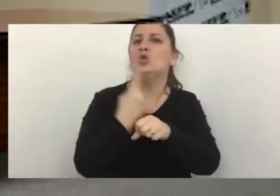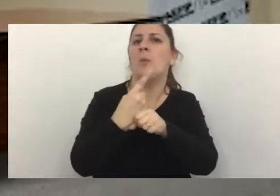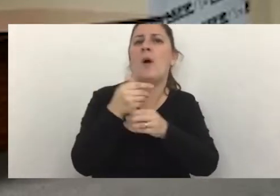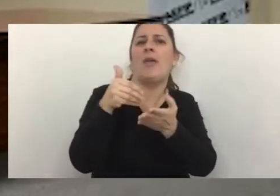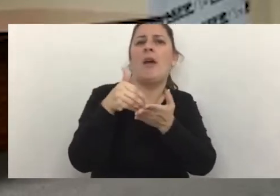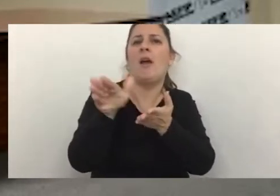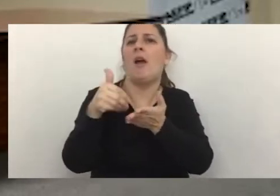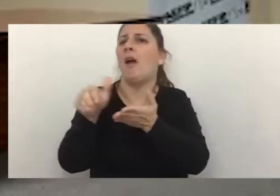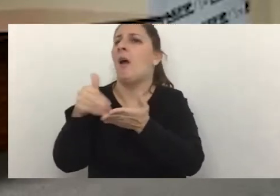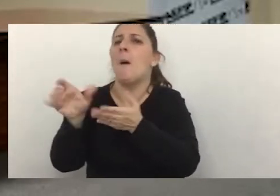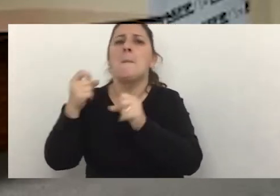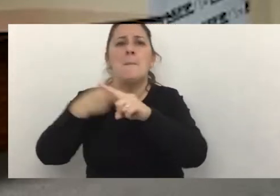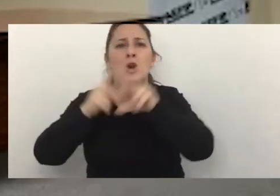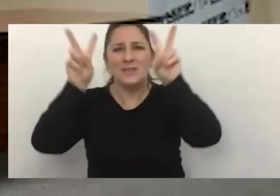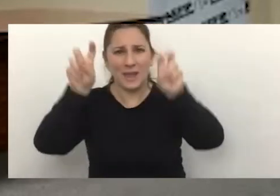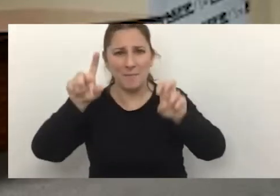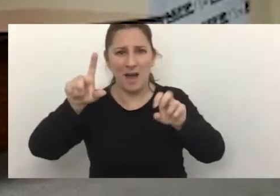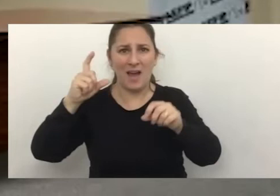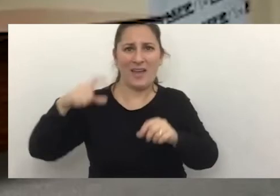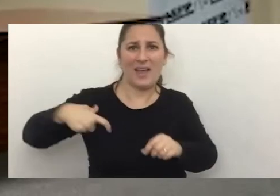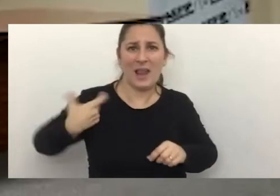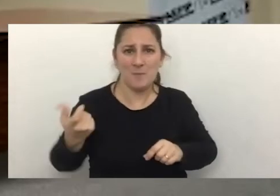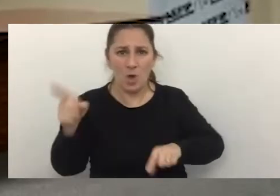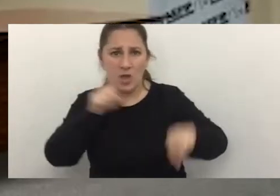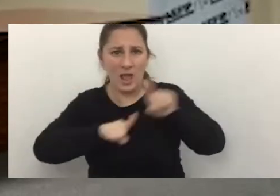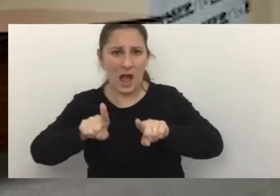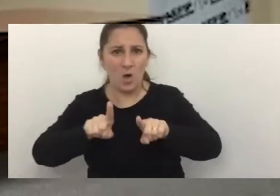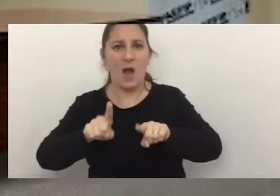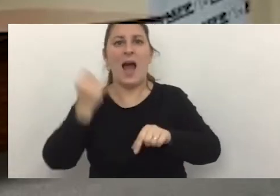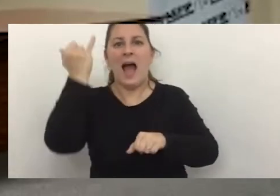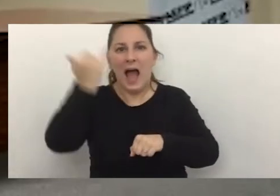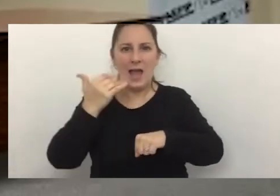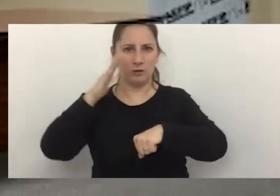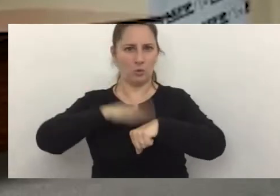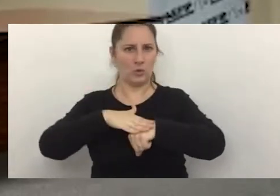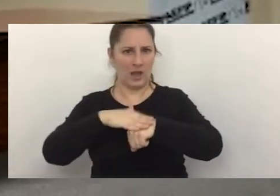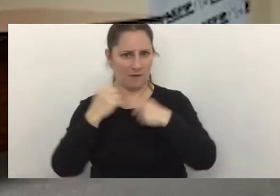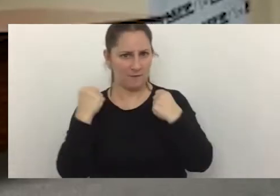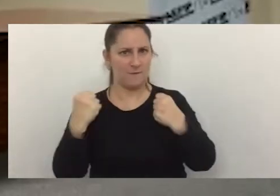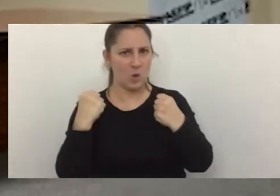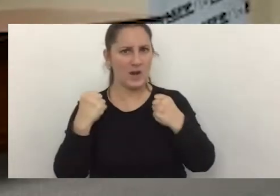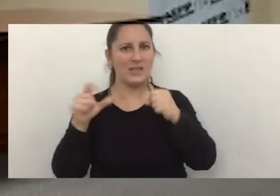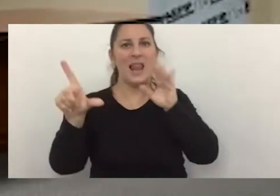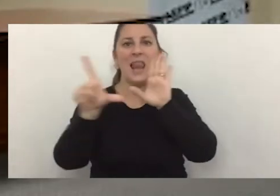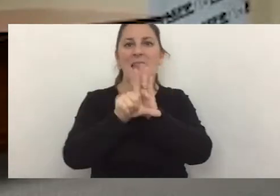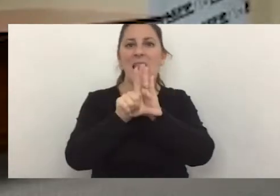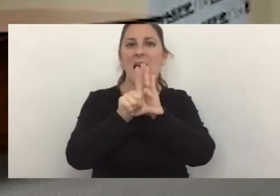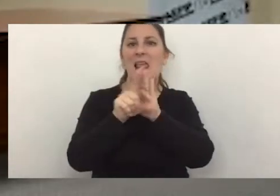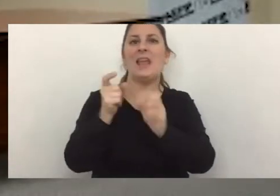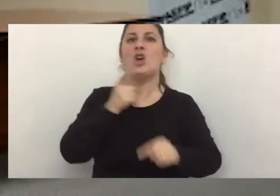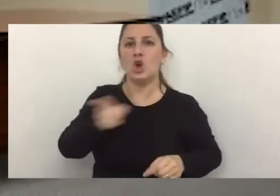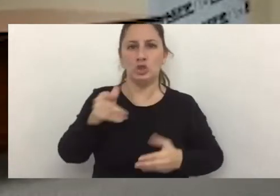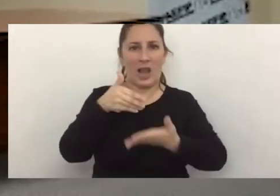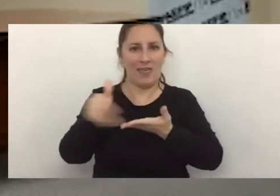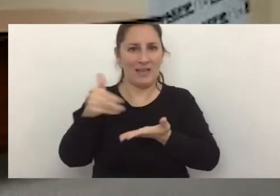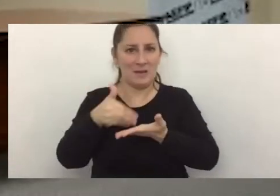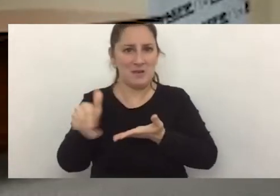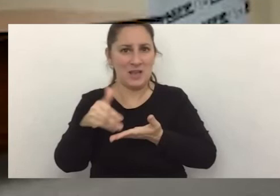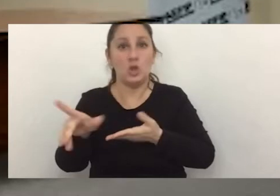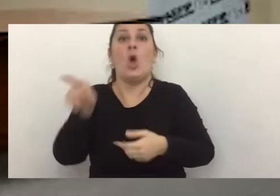gremiales, teniendo una tutela tan fuerte como la ley antidiscriminatoria, que